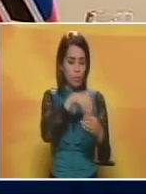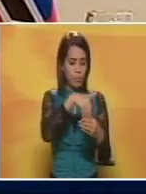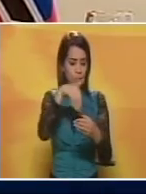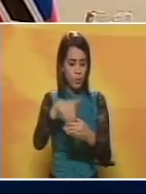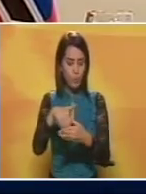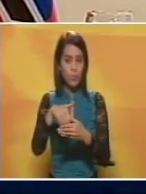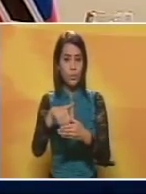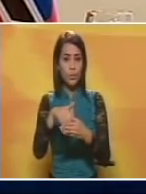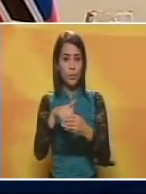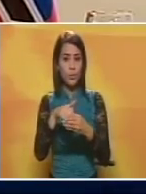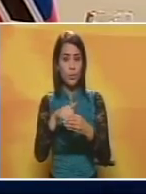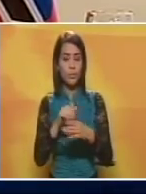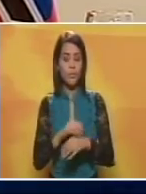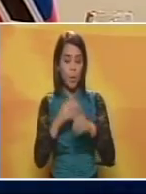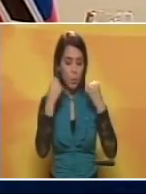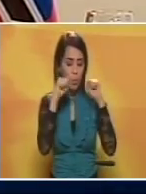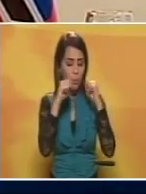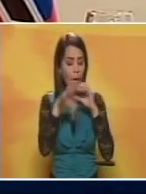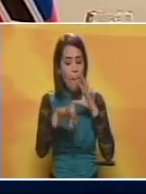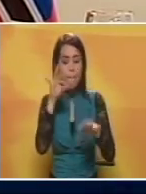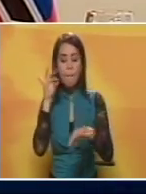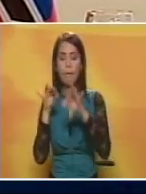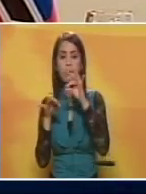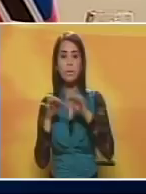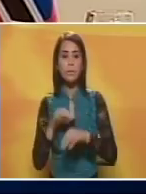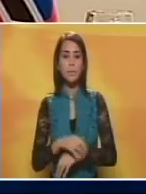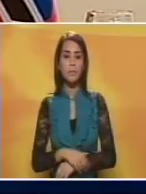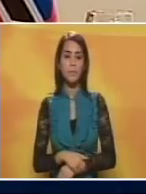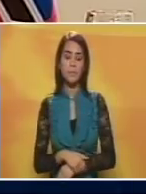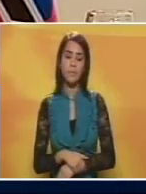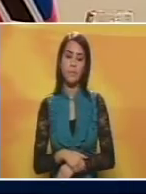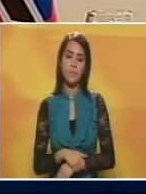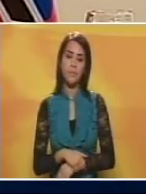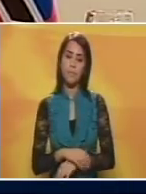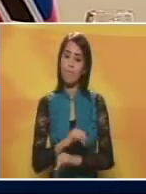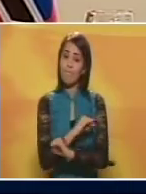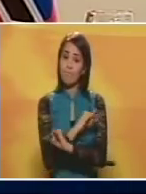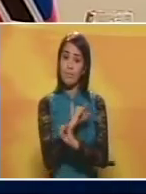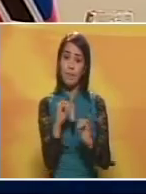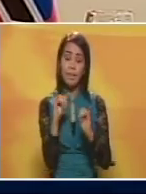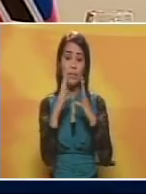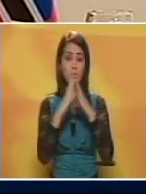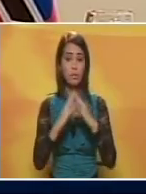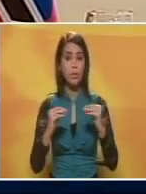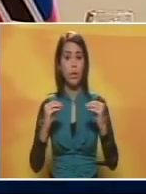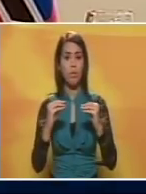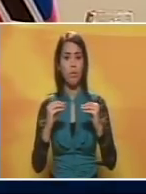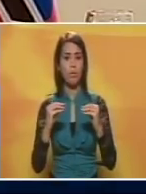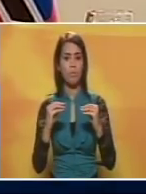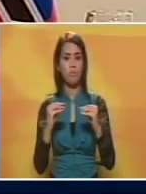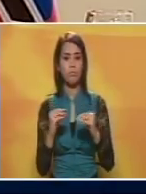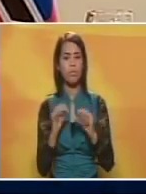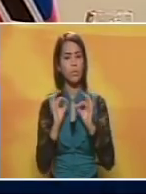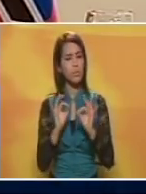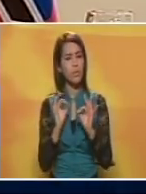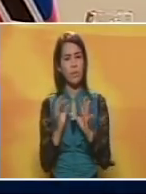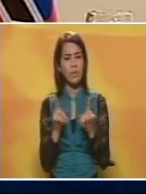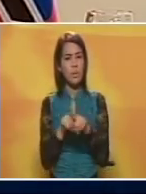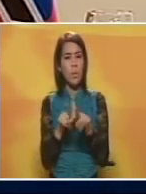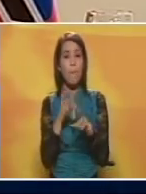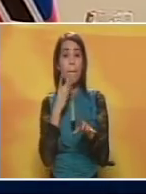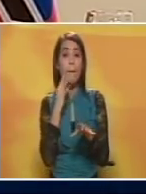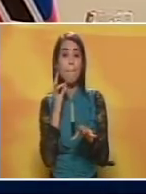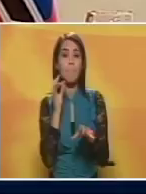voto para esta elección y finalmente hacer todo el resto del recorrido tal como si fuera